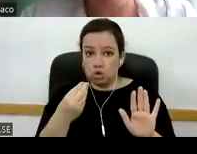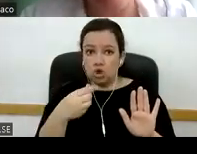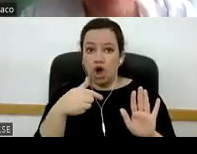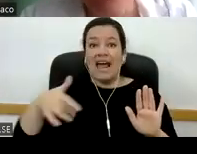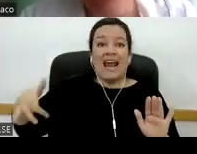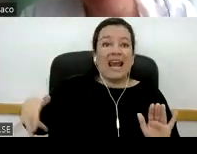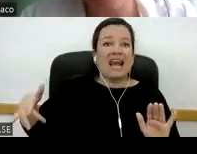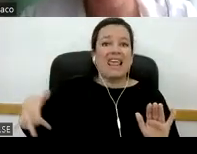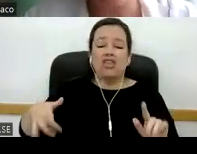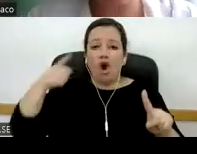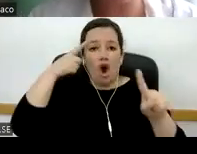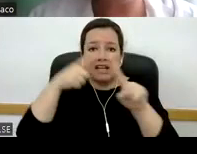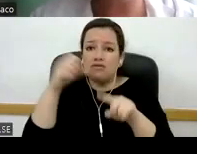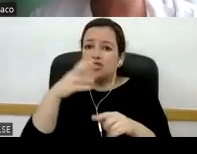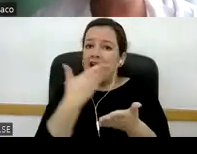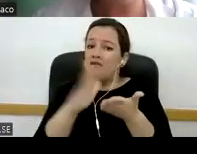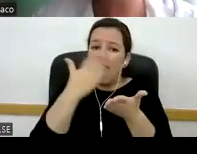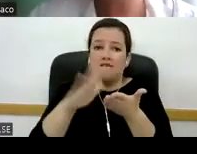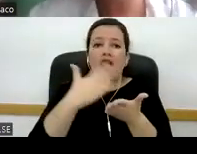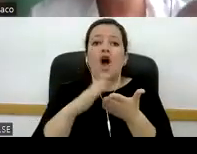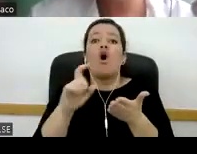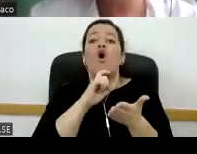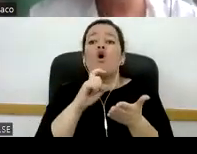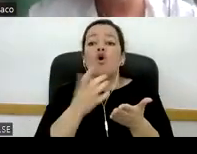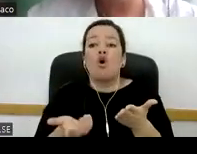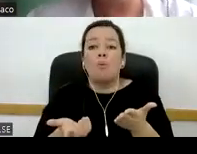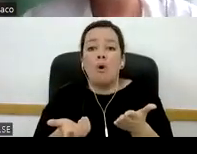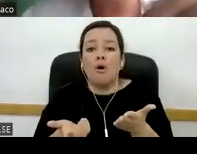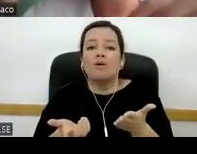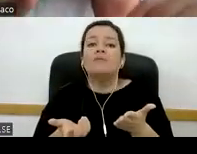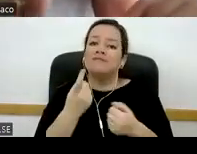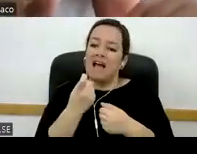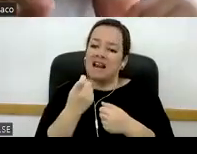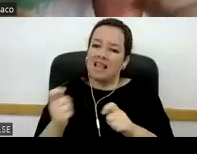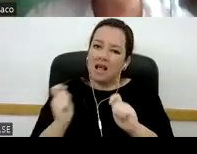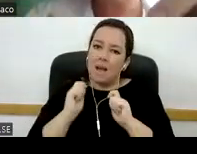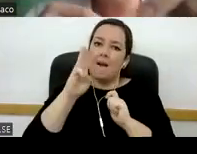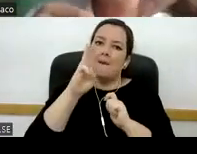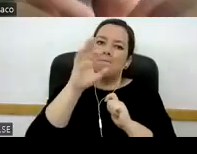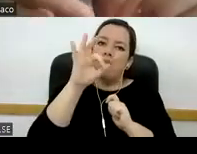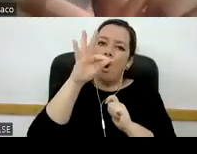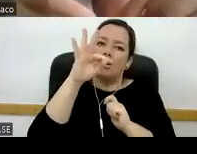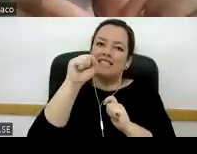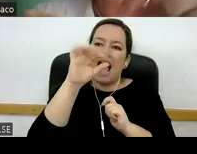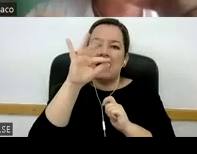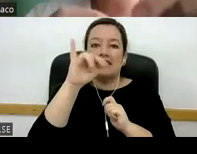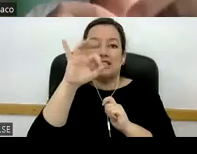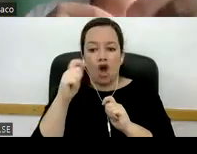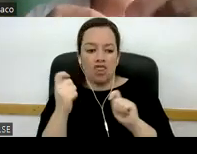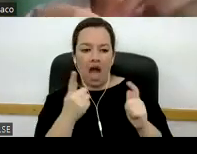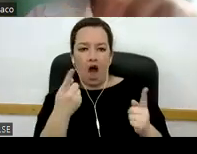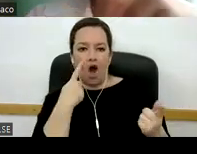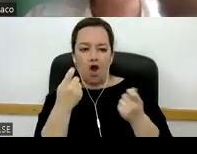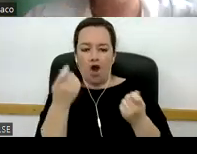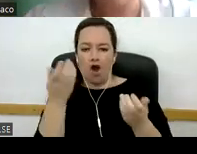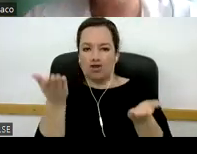riñón. Para que sea eliminado, lo que tenemos que aportar nosotros es el potasio, que es la moneda de cambio, o sea, es el cambio que le hacemos nosotros